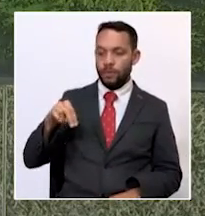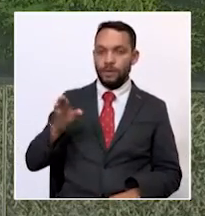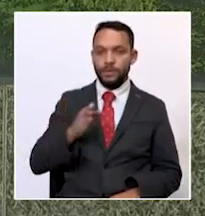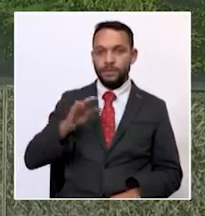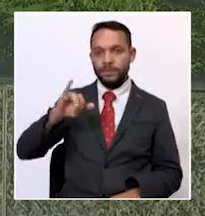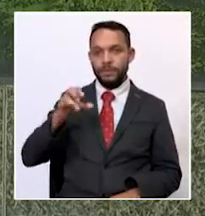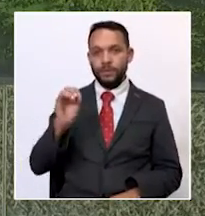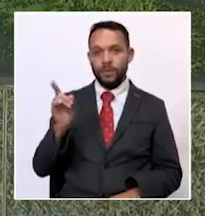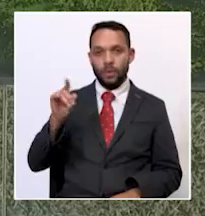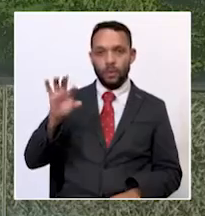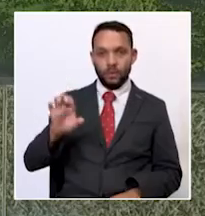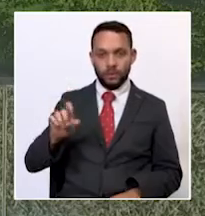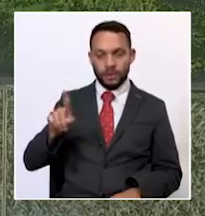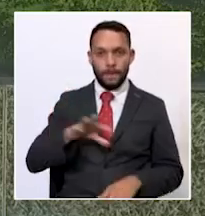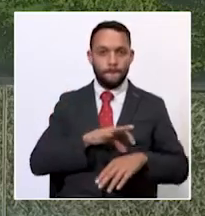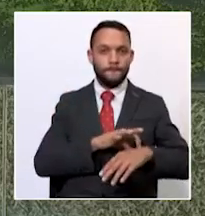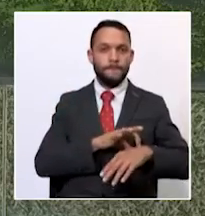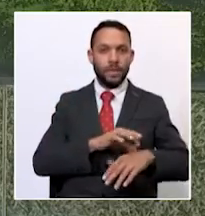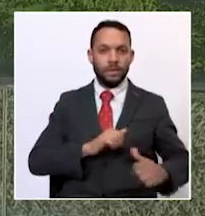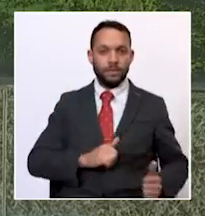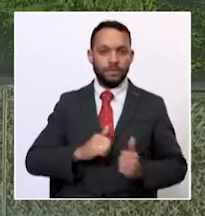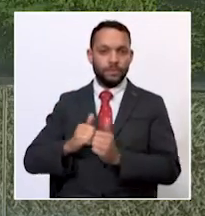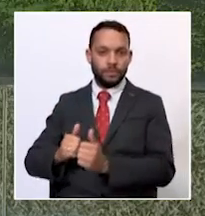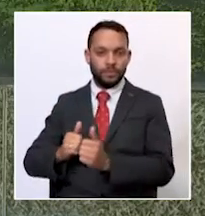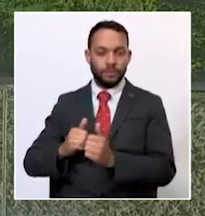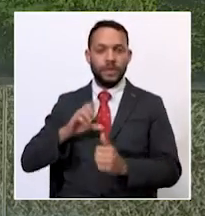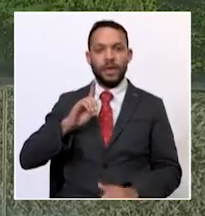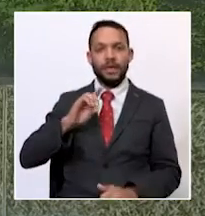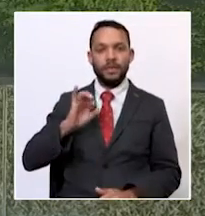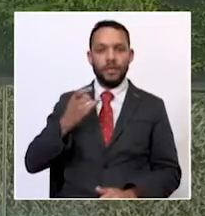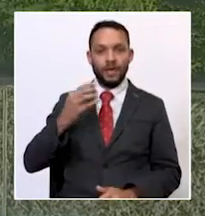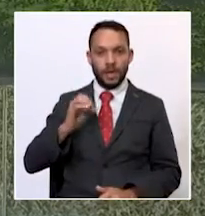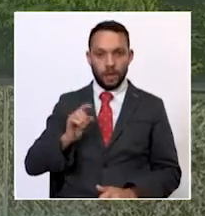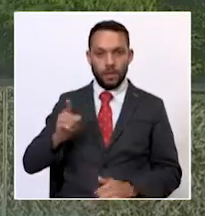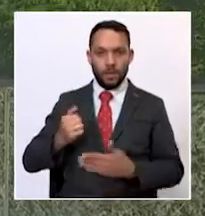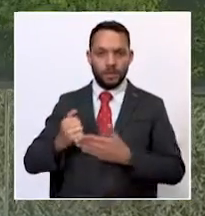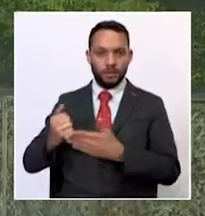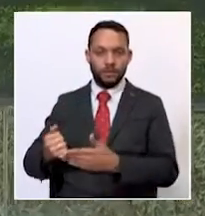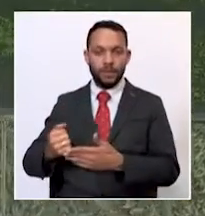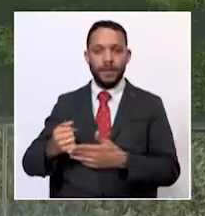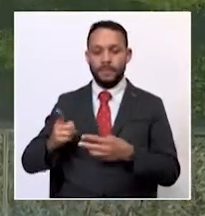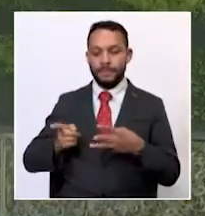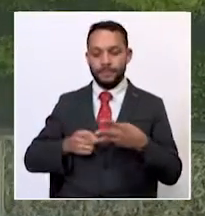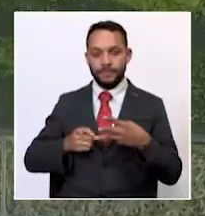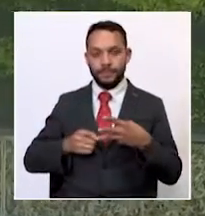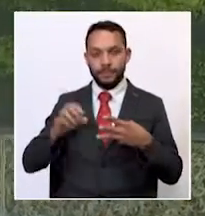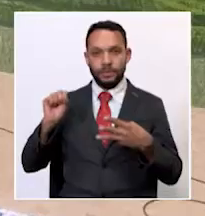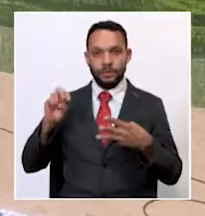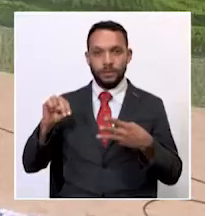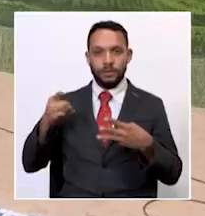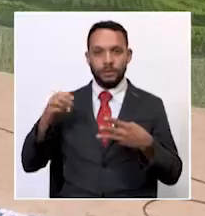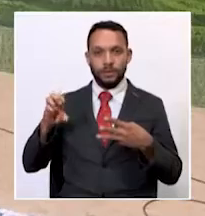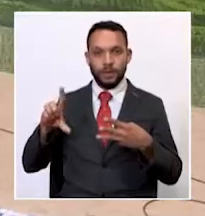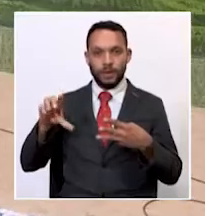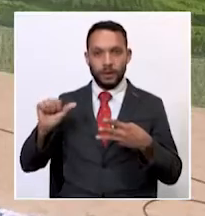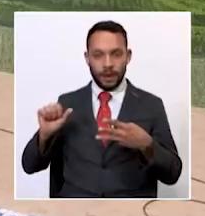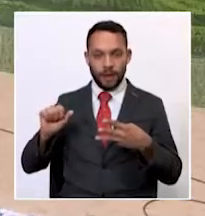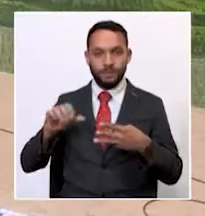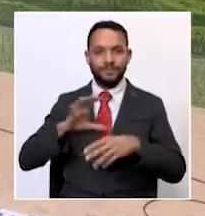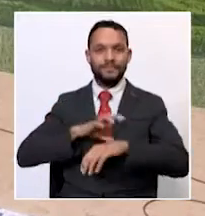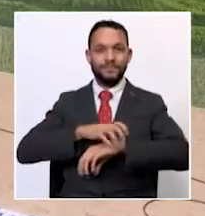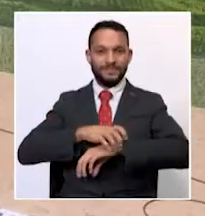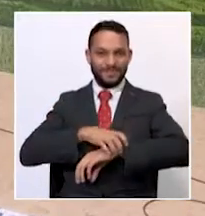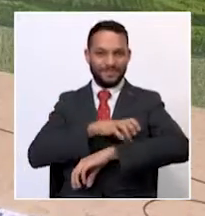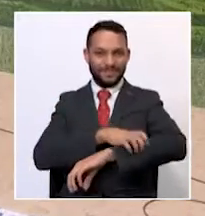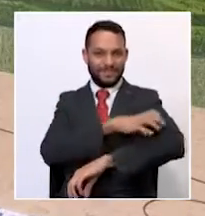caso por el médico, el doctor Diego González, y ahora la doctora Ángela Rosero, fisioterapeuta, también va a estar con